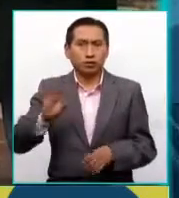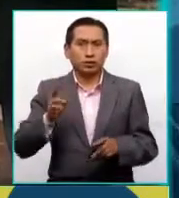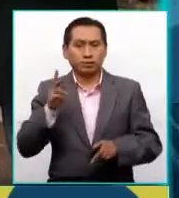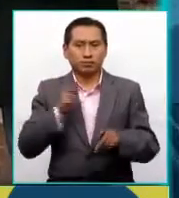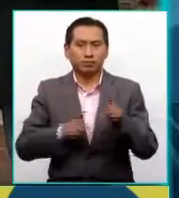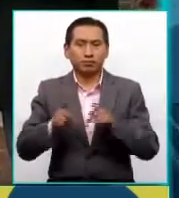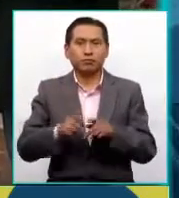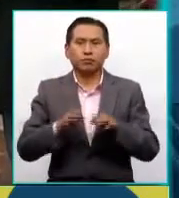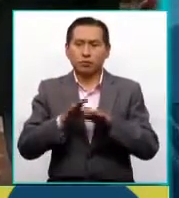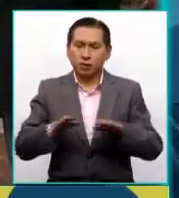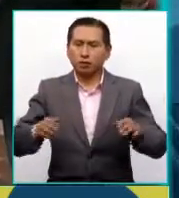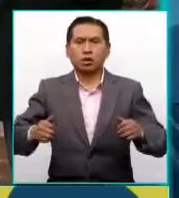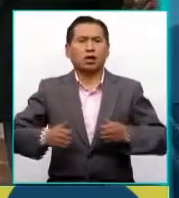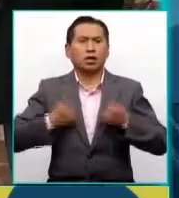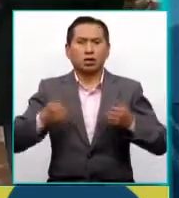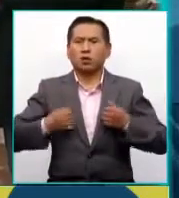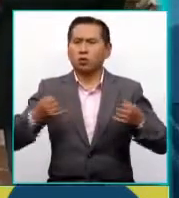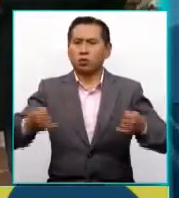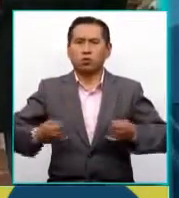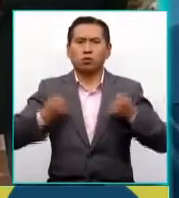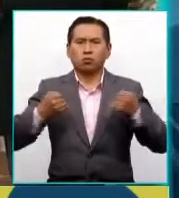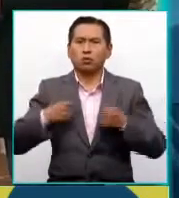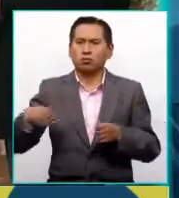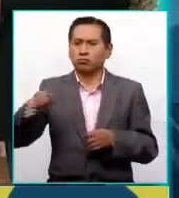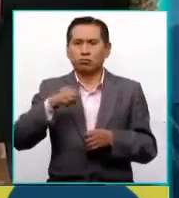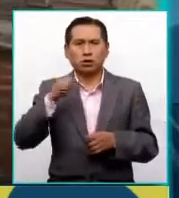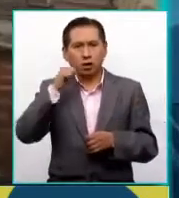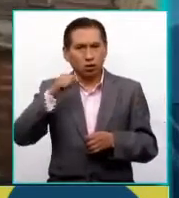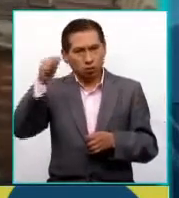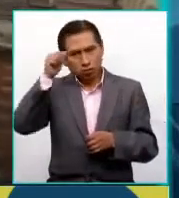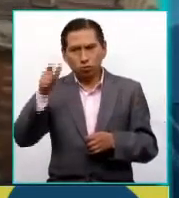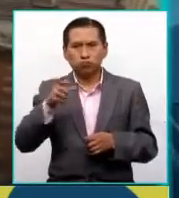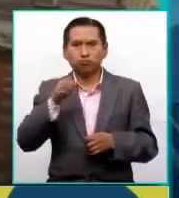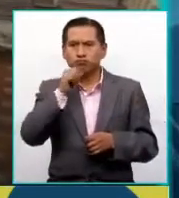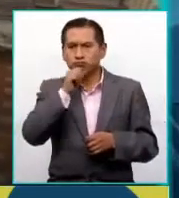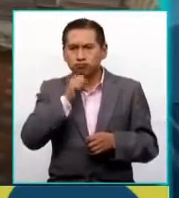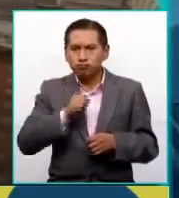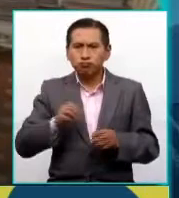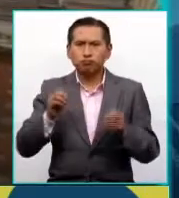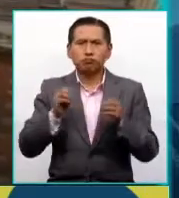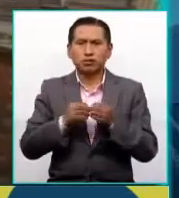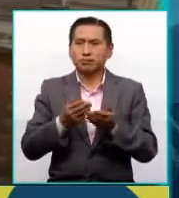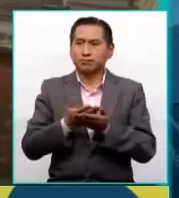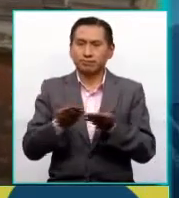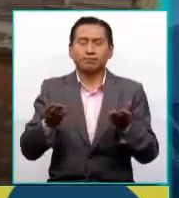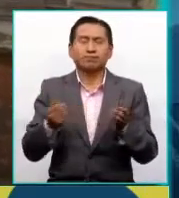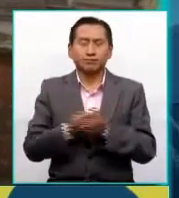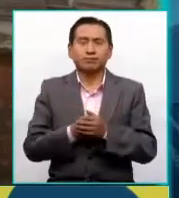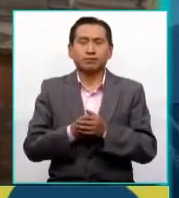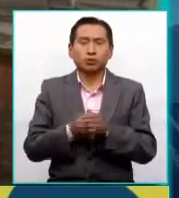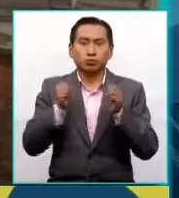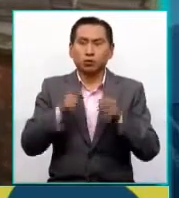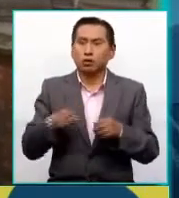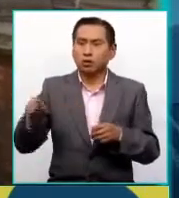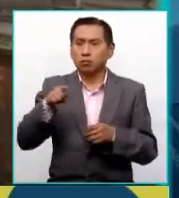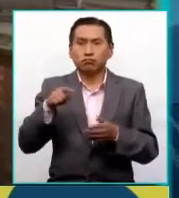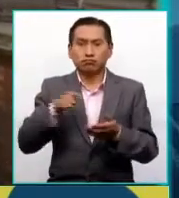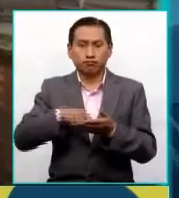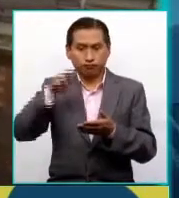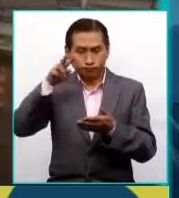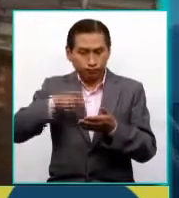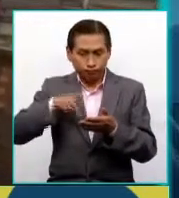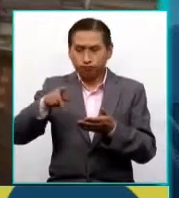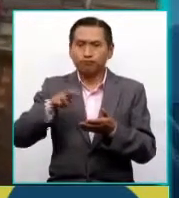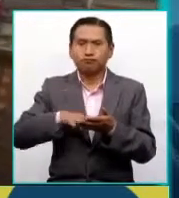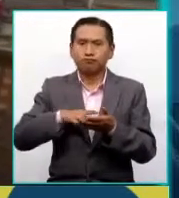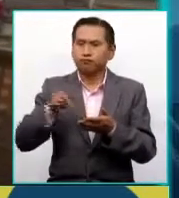los niños, en los adolescentes, jóvenes, personas mayores, adultas, personas adultas mayores también, que puedan hacer de la lectura